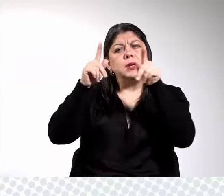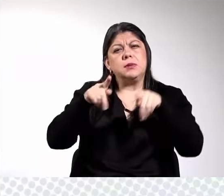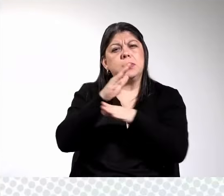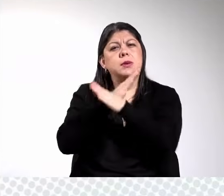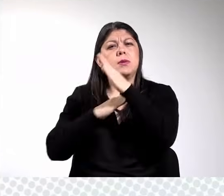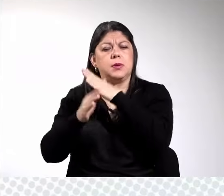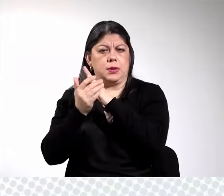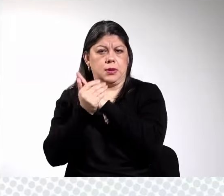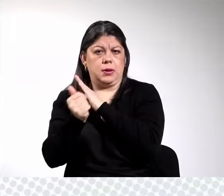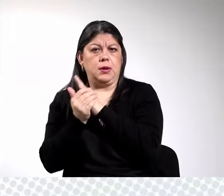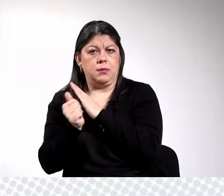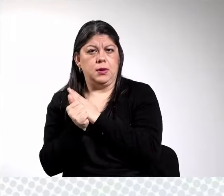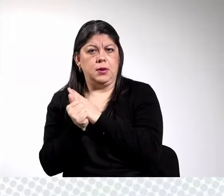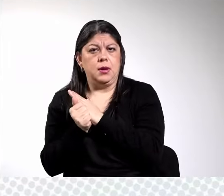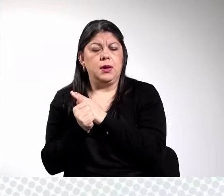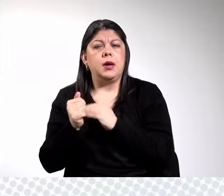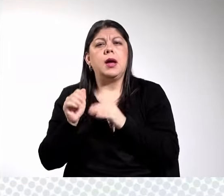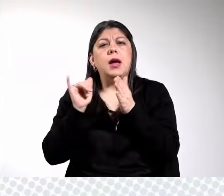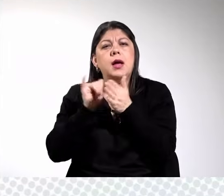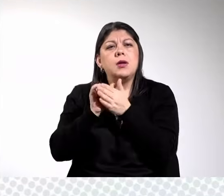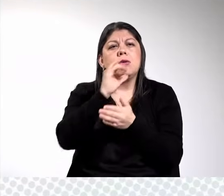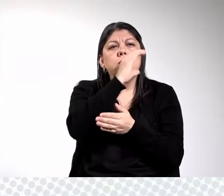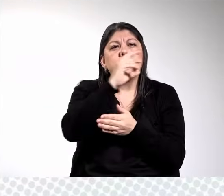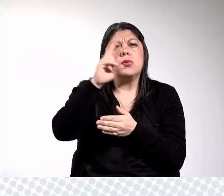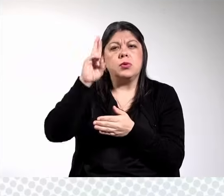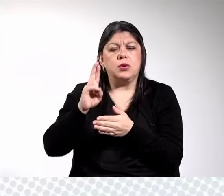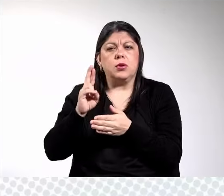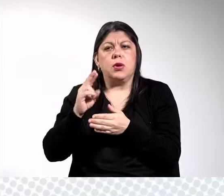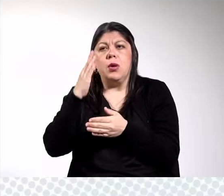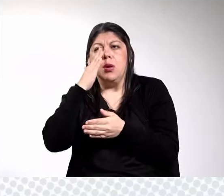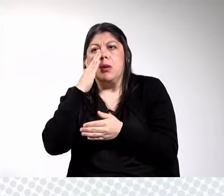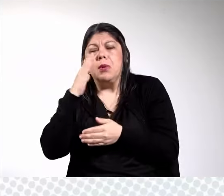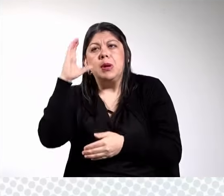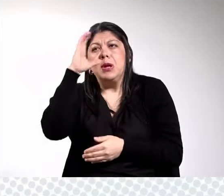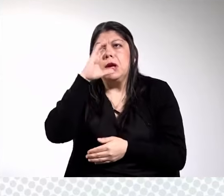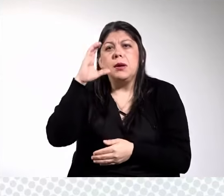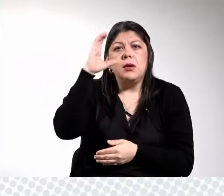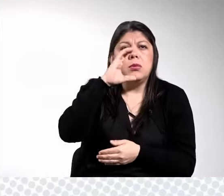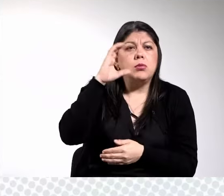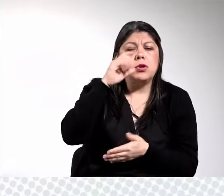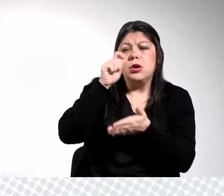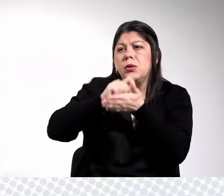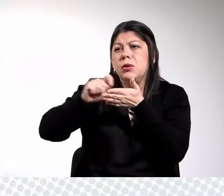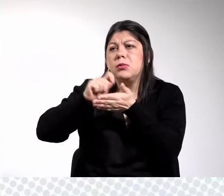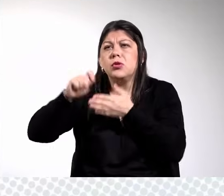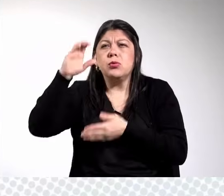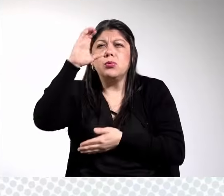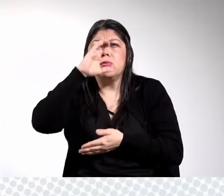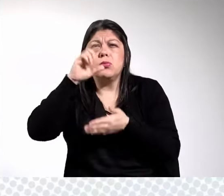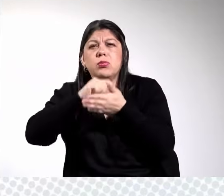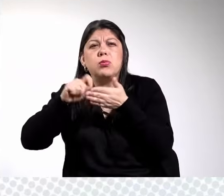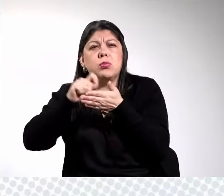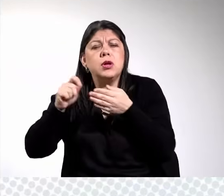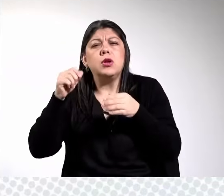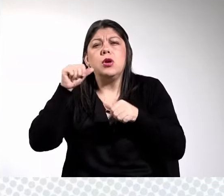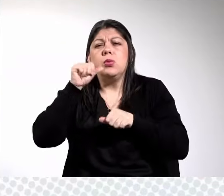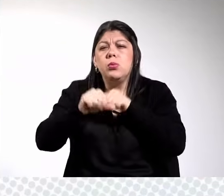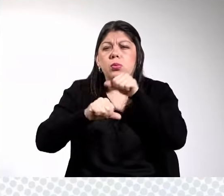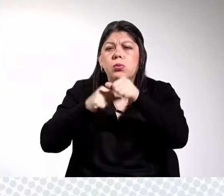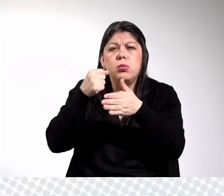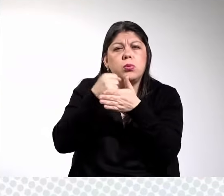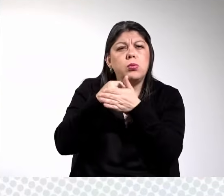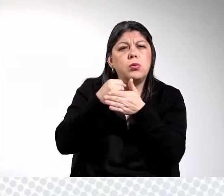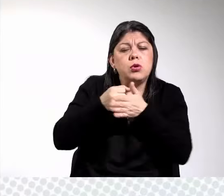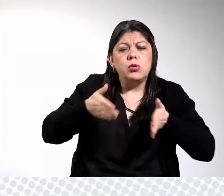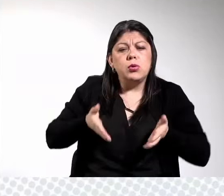se hace en este país, sino que una madre tiene que andar de escuela en escuela, tiene que luchar, sabe que su hijo o